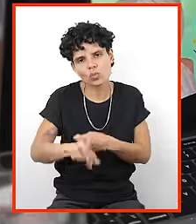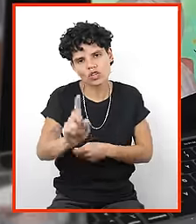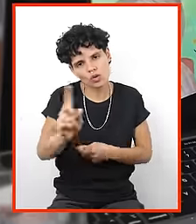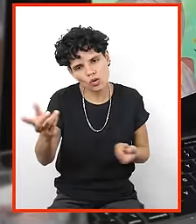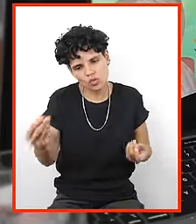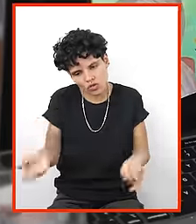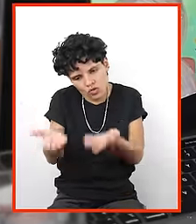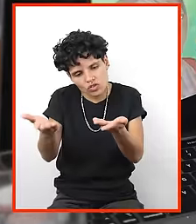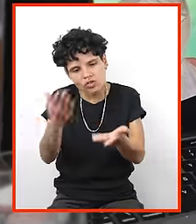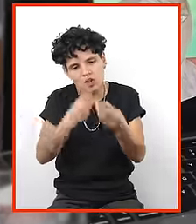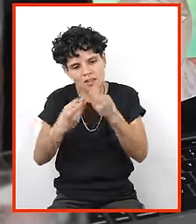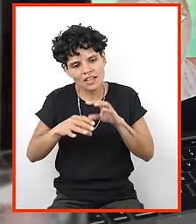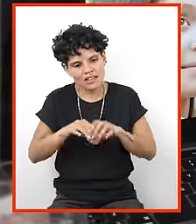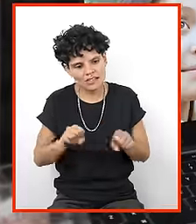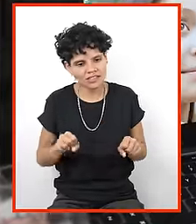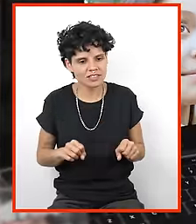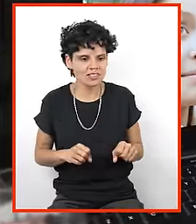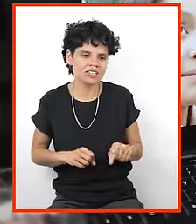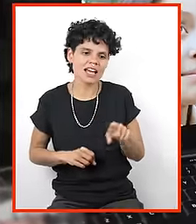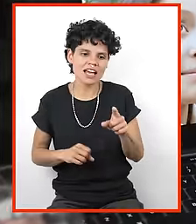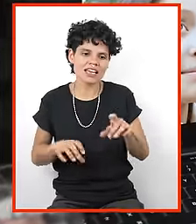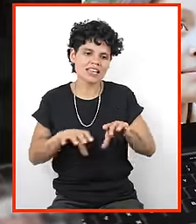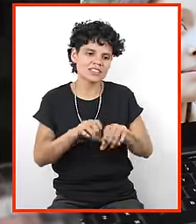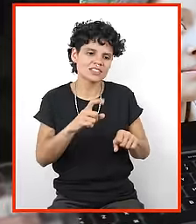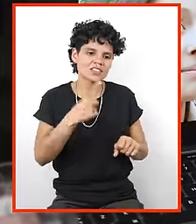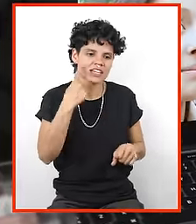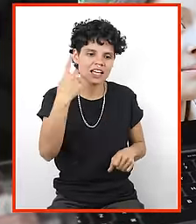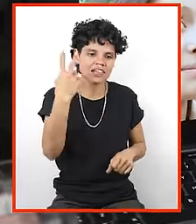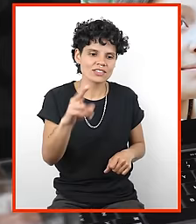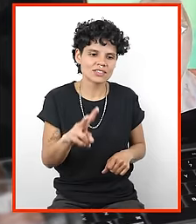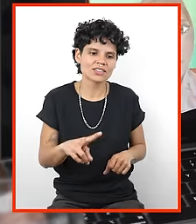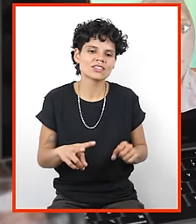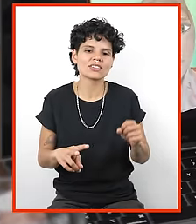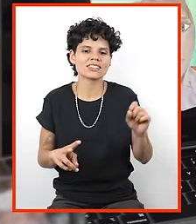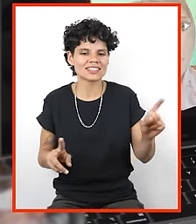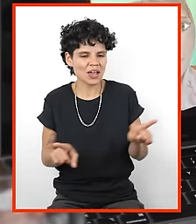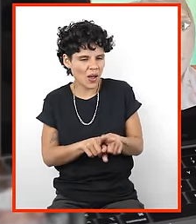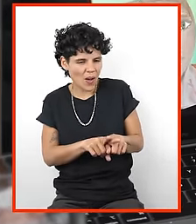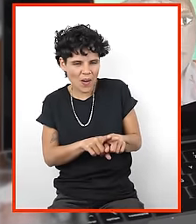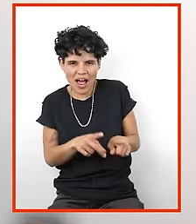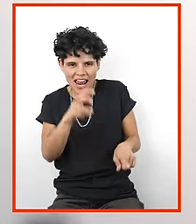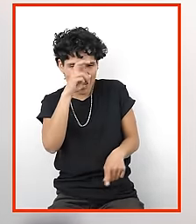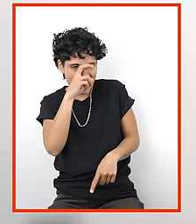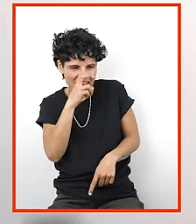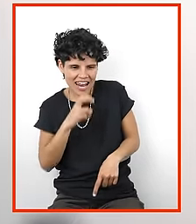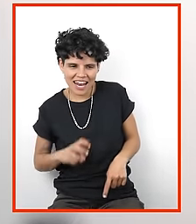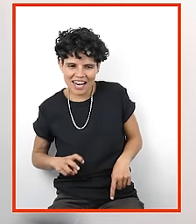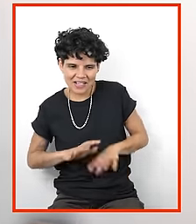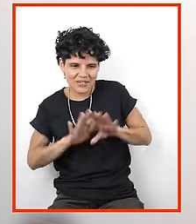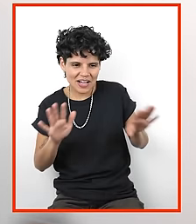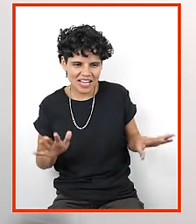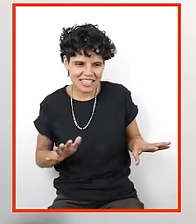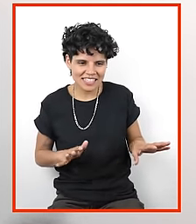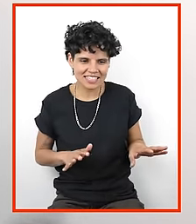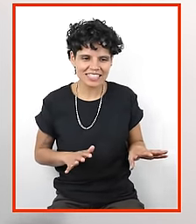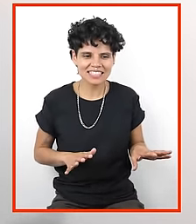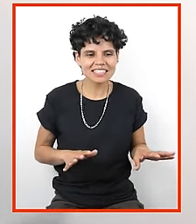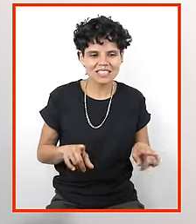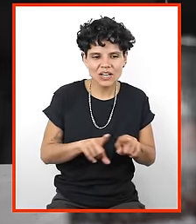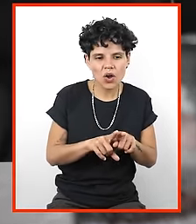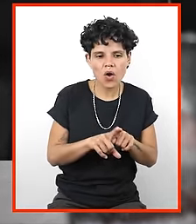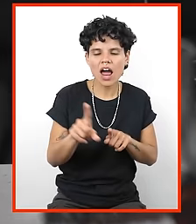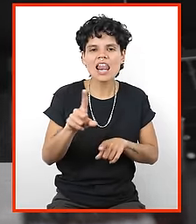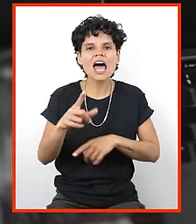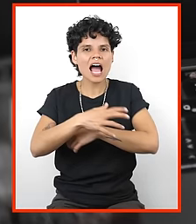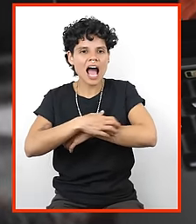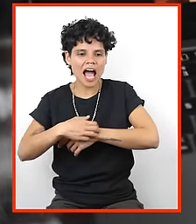lógico. Mira, aquí está el autorretrato. Ahí está... Y aquí me quedo igual, encuentro. Y cacha que la perspectiva no de los